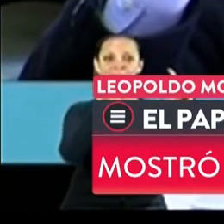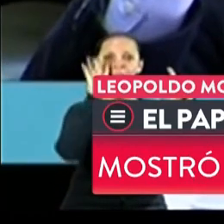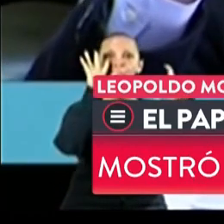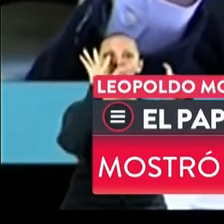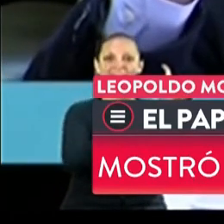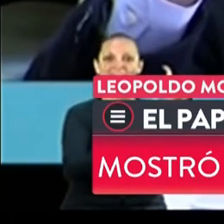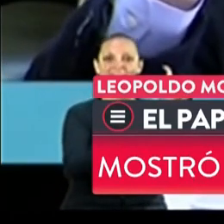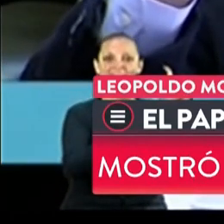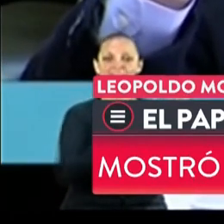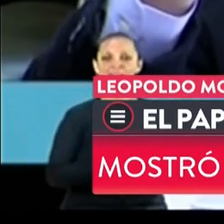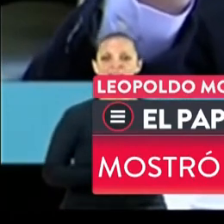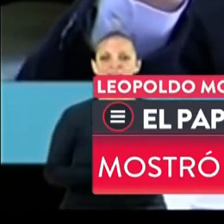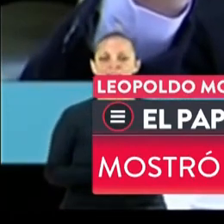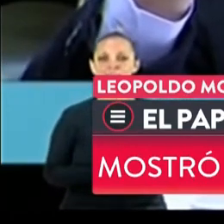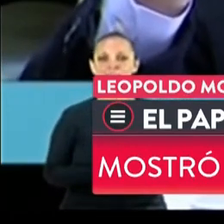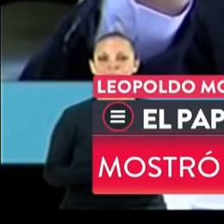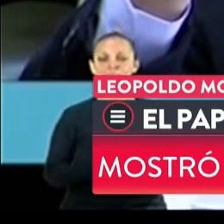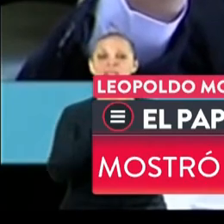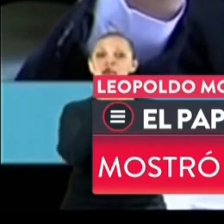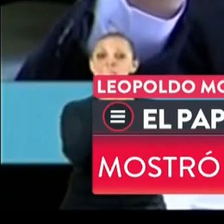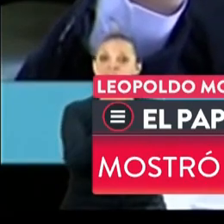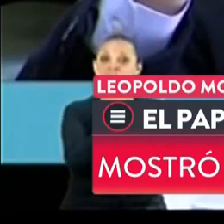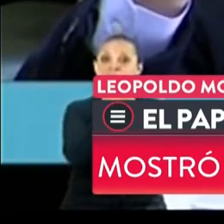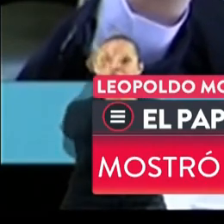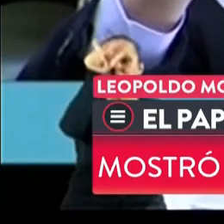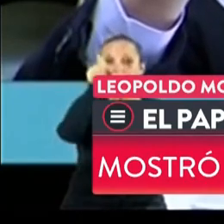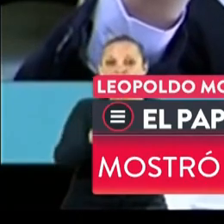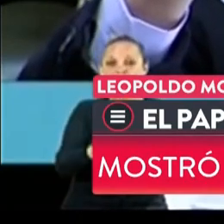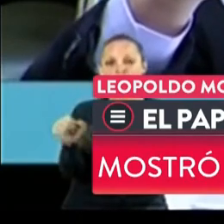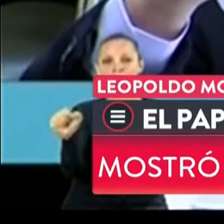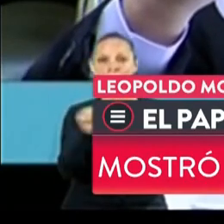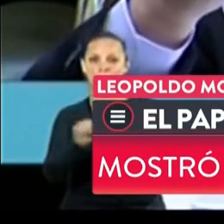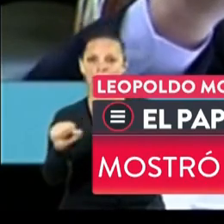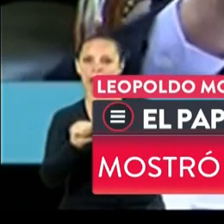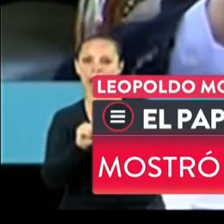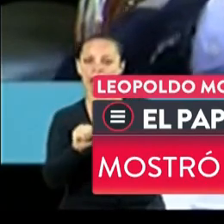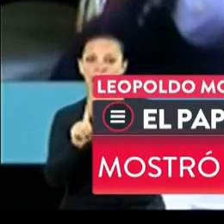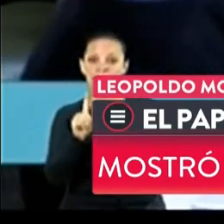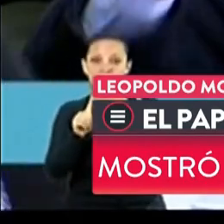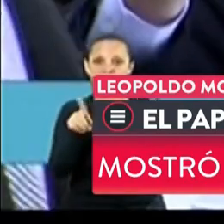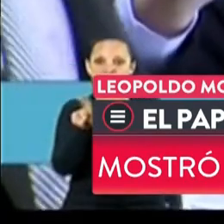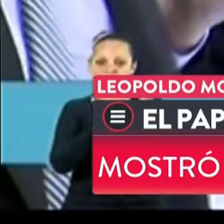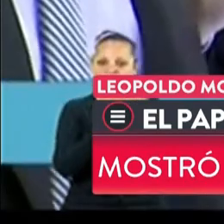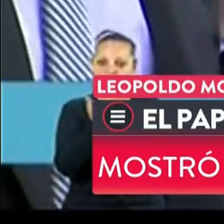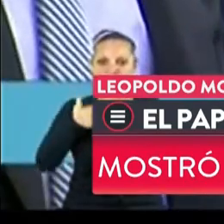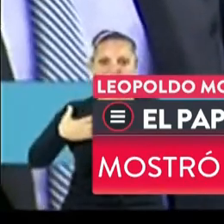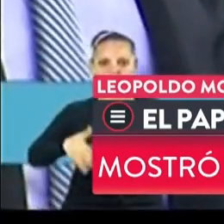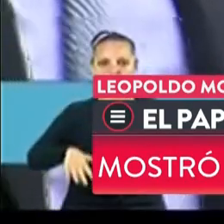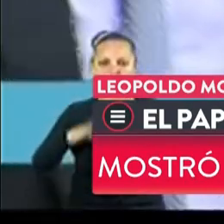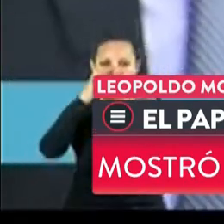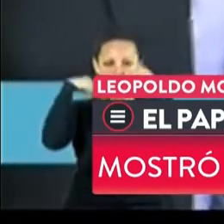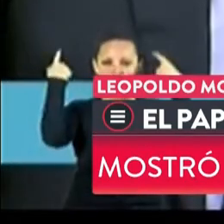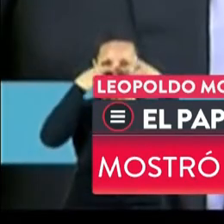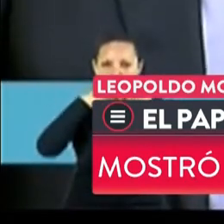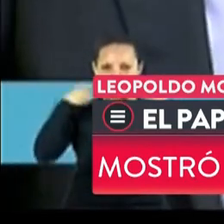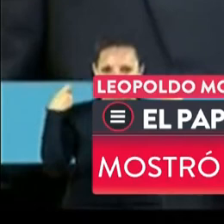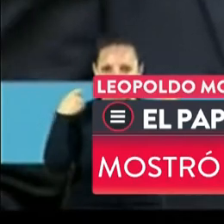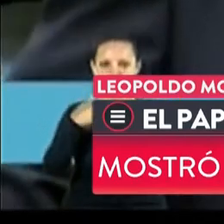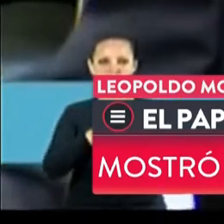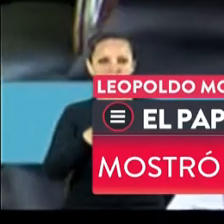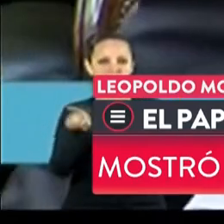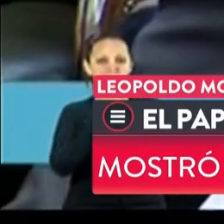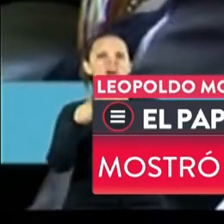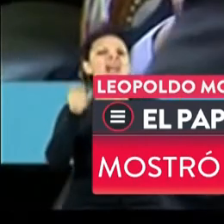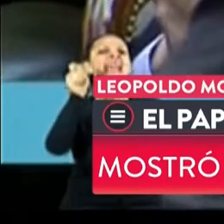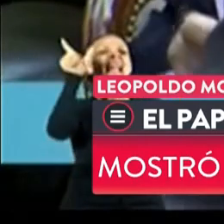desmanes con estos 6 que estaban vestidos igual, tapados, con capuchas, etc. ¿Quién es este señor?